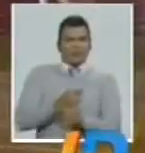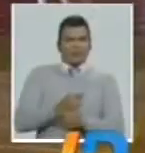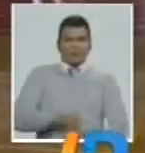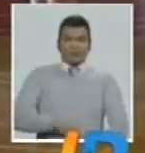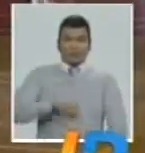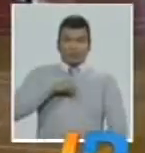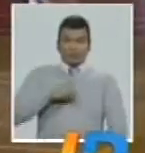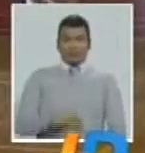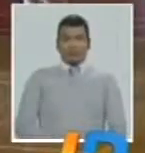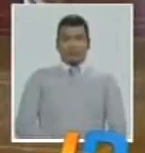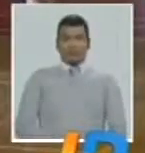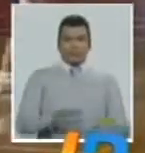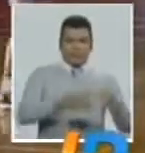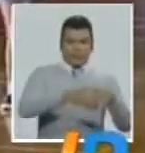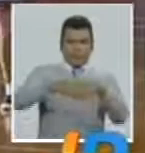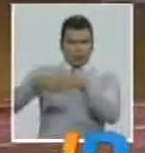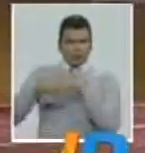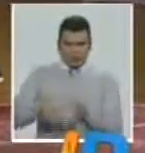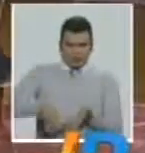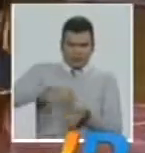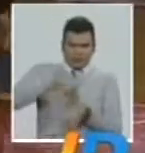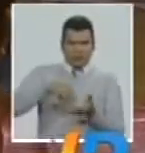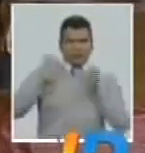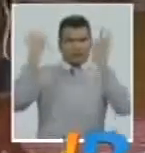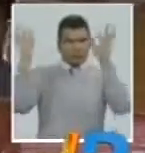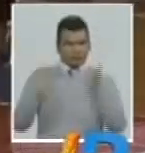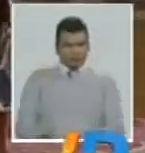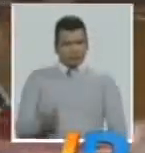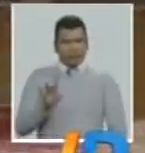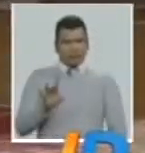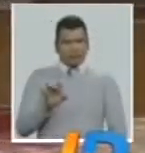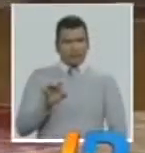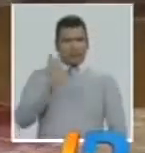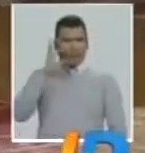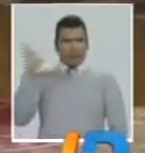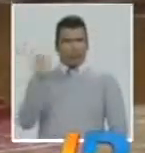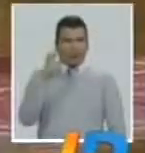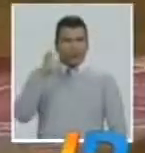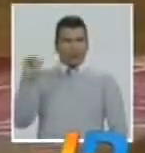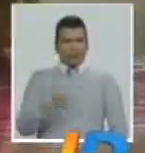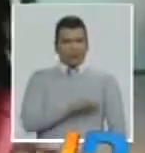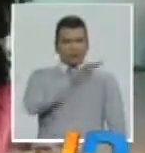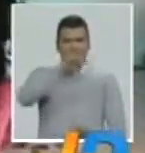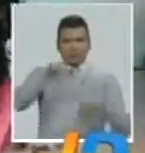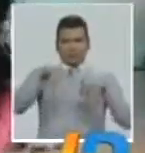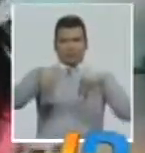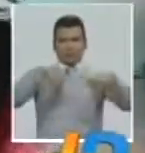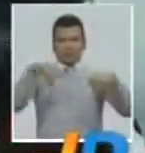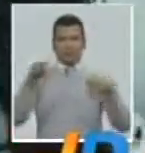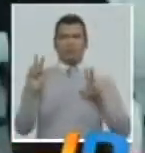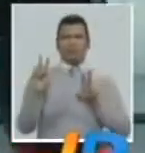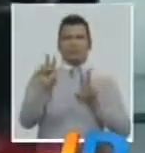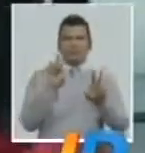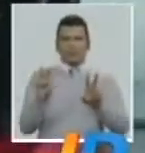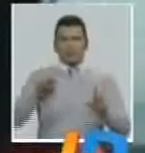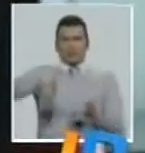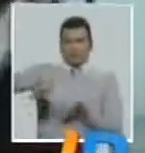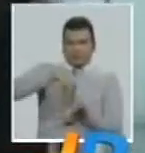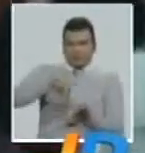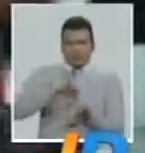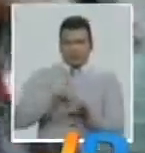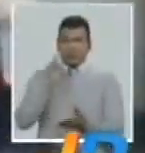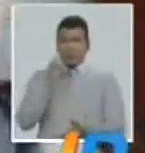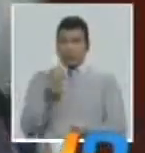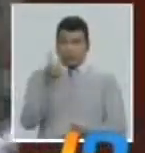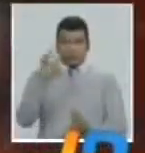orgullosos. Diferentes academias de salsa prepararon 15 parejas para asistir a este concurso, que aunque fue su primera versión, tuvo muy buena aceptación.